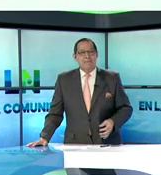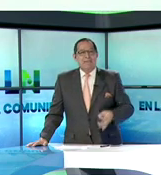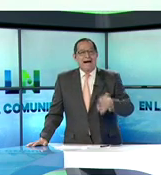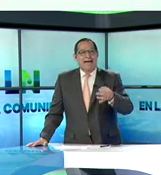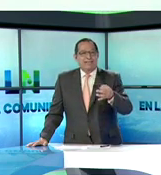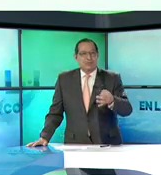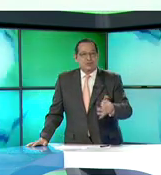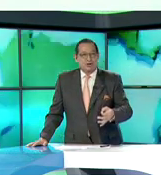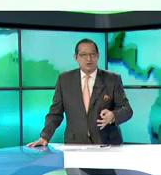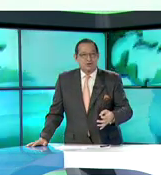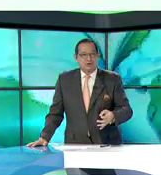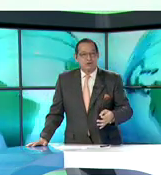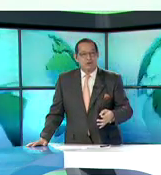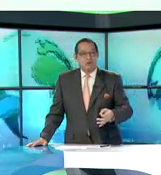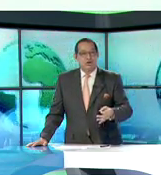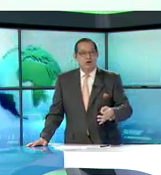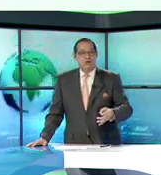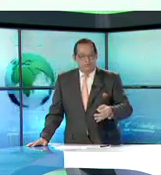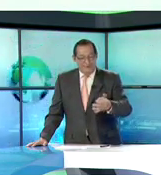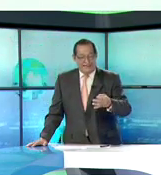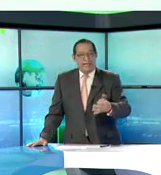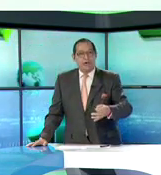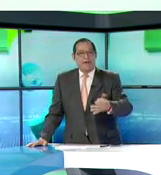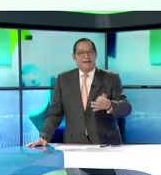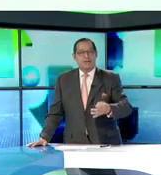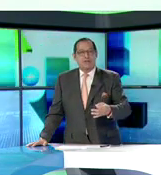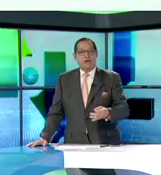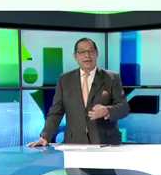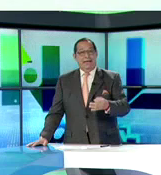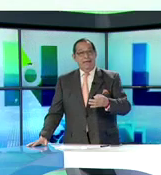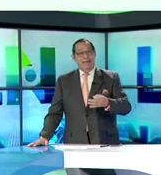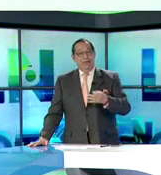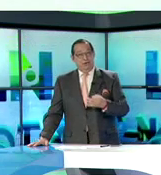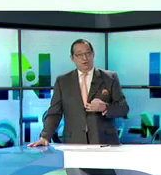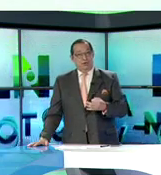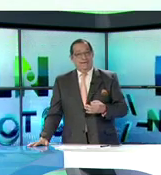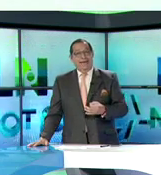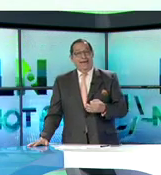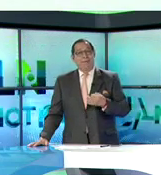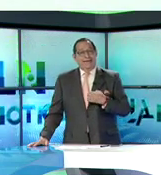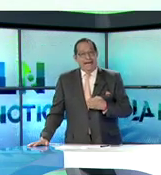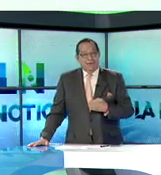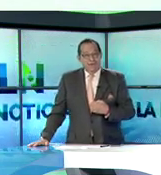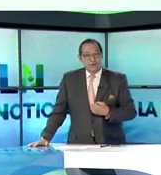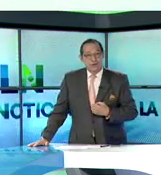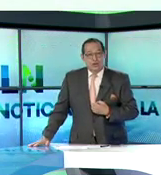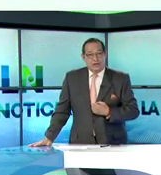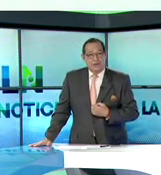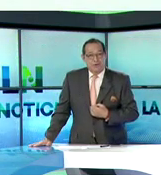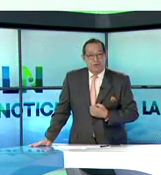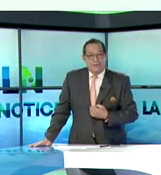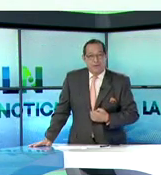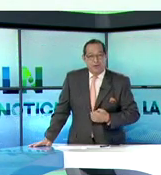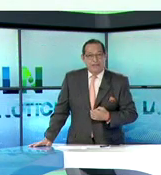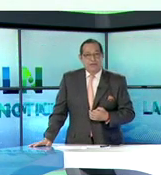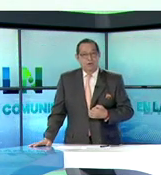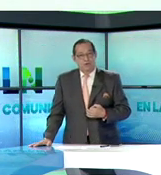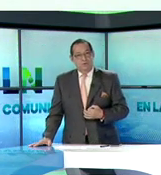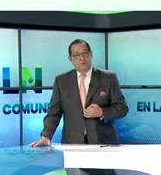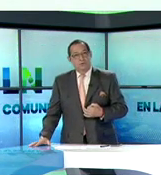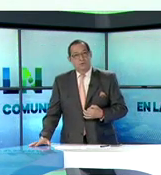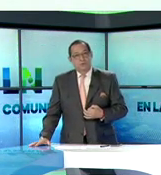eran maestros. Verdaderos maestros de lo que, incluso, en mi caso, yo que fui compañero de